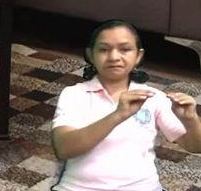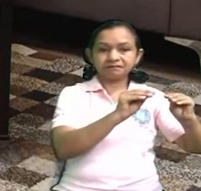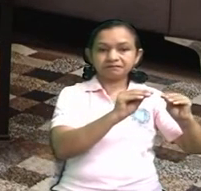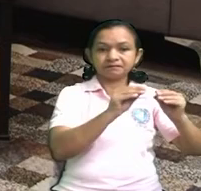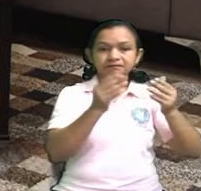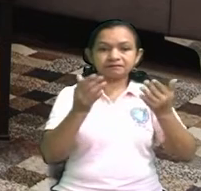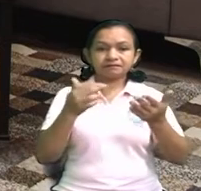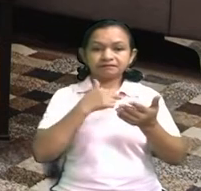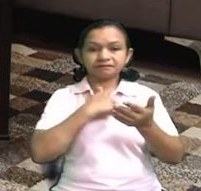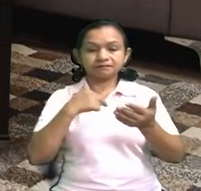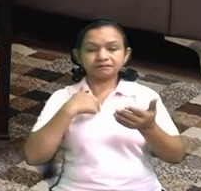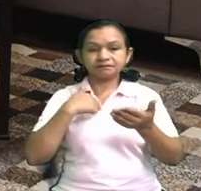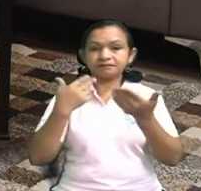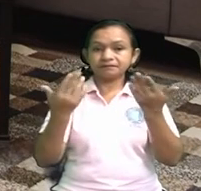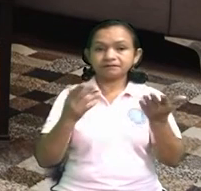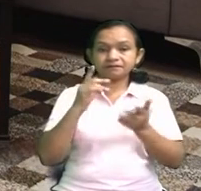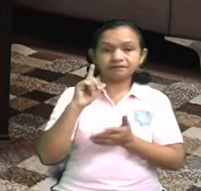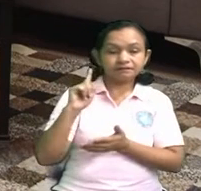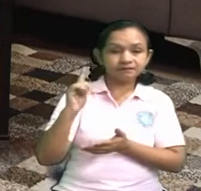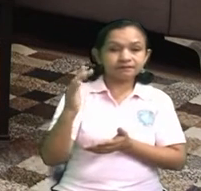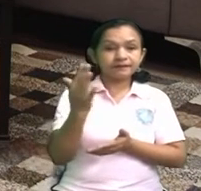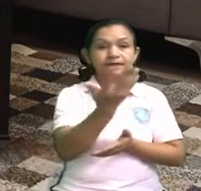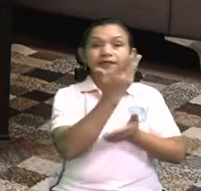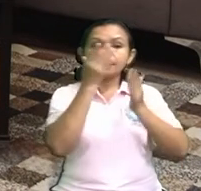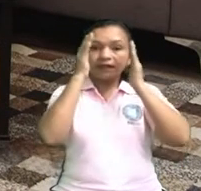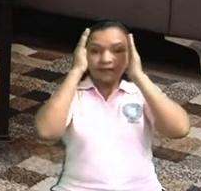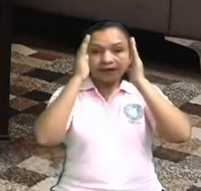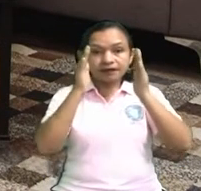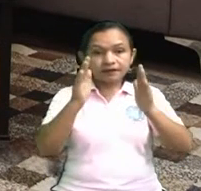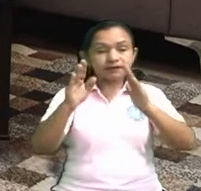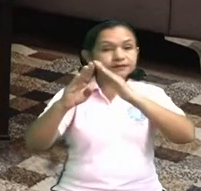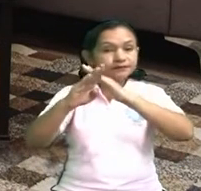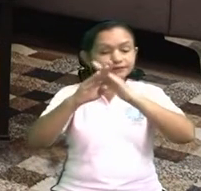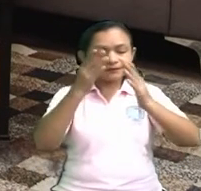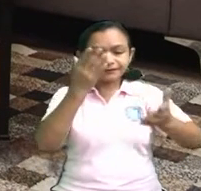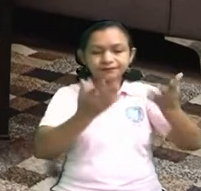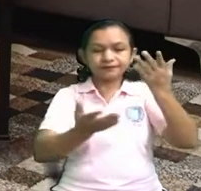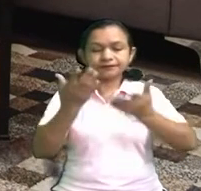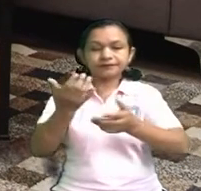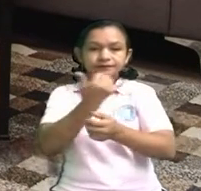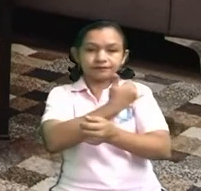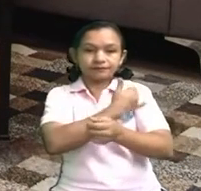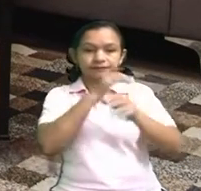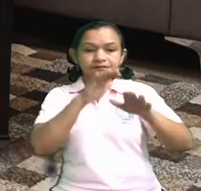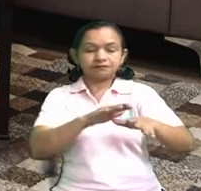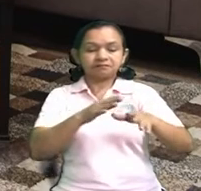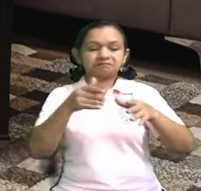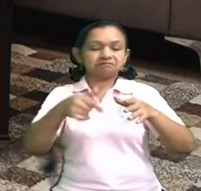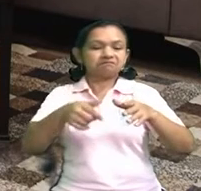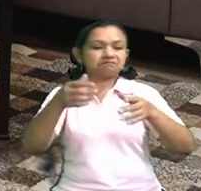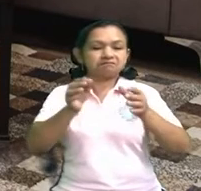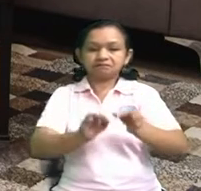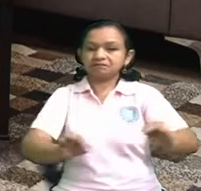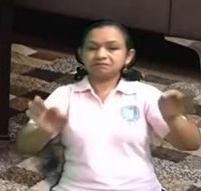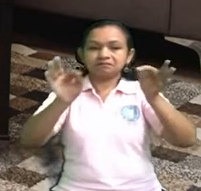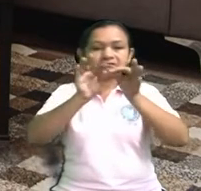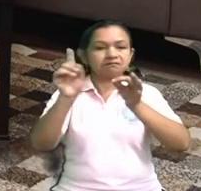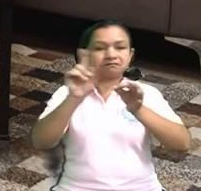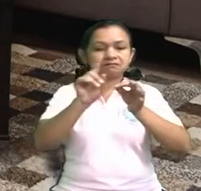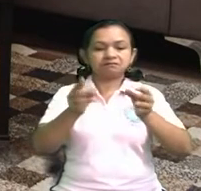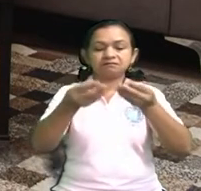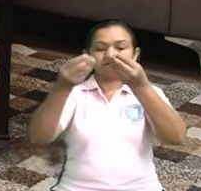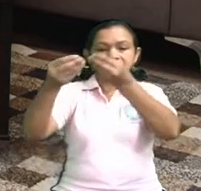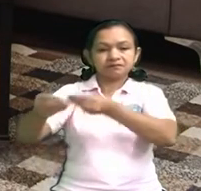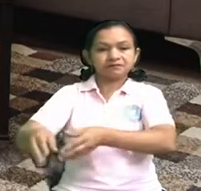prácticamente todo lo que eran las atenciones contra incendio y prehospitalaria quedaron abajo del mínimo.